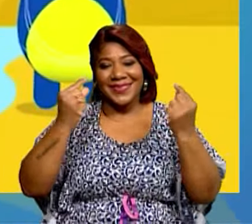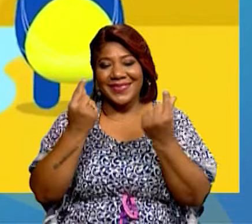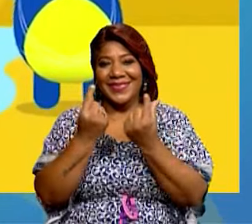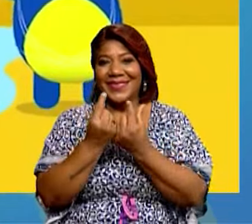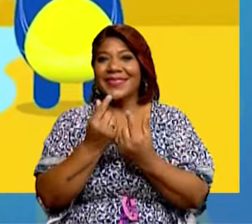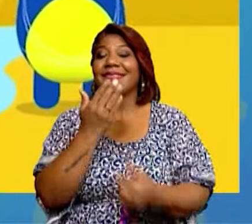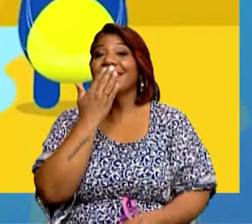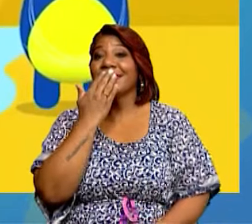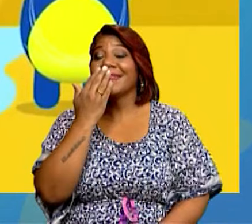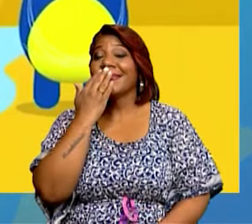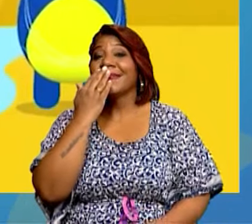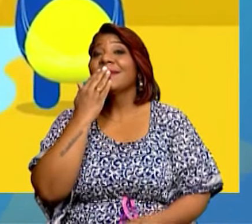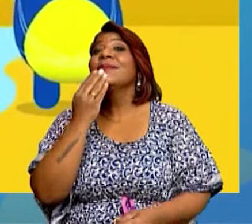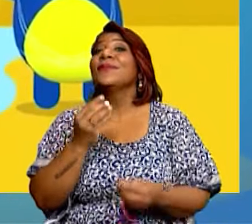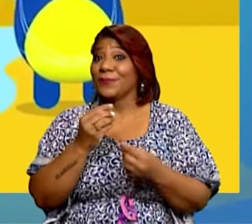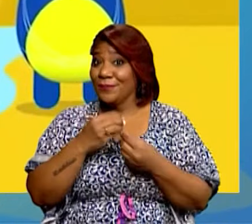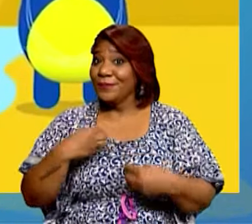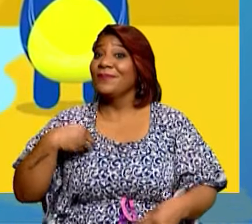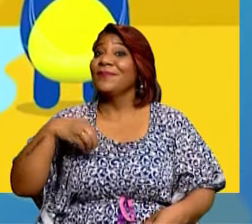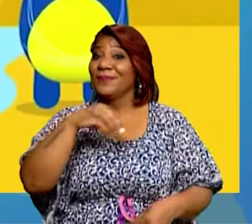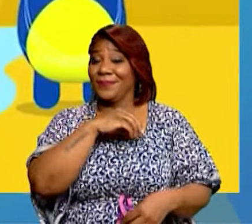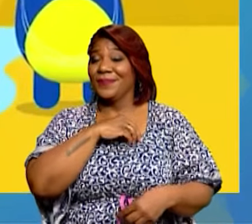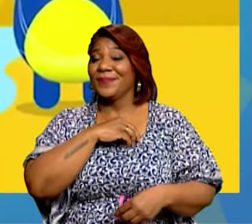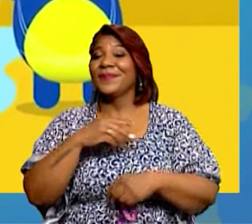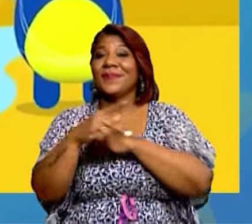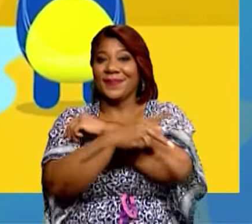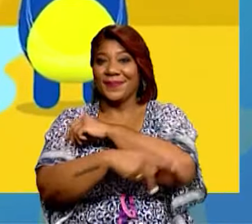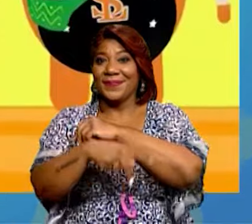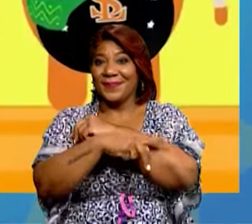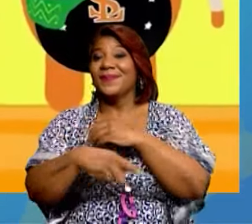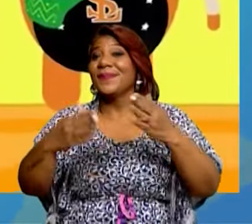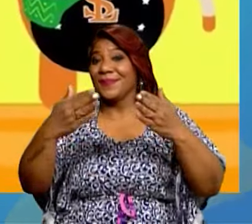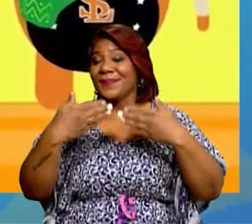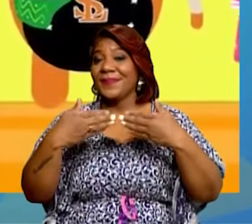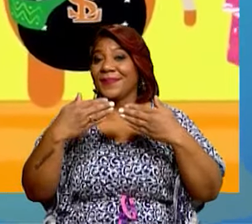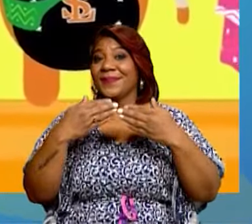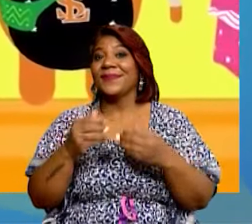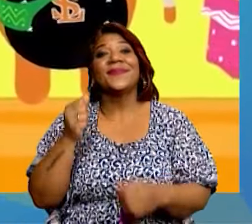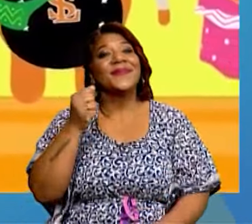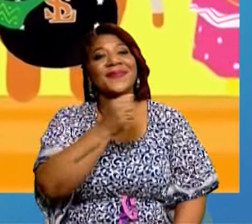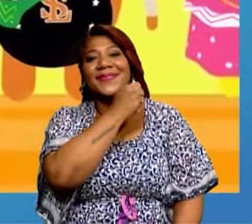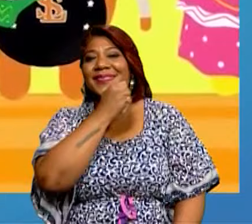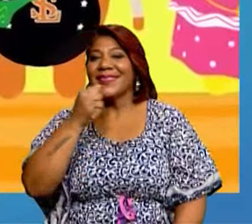Y las comarcas, que son raíces de nuestro país.